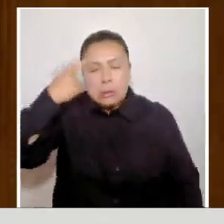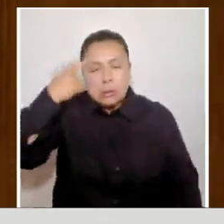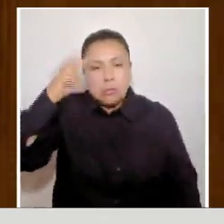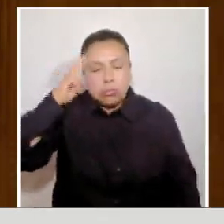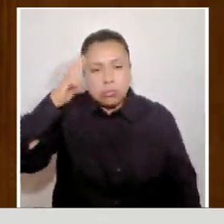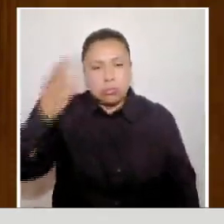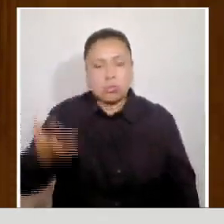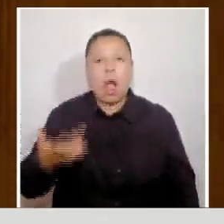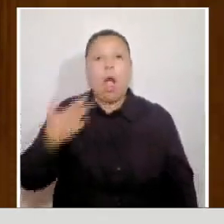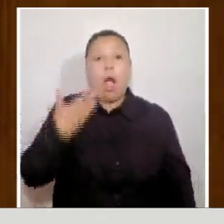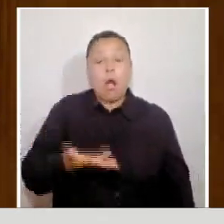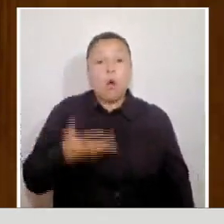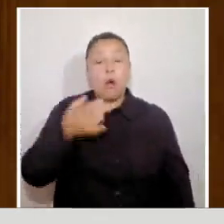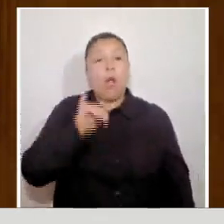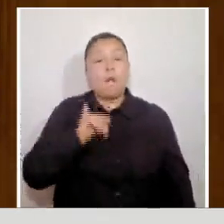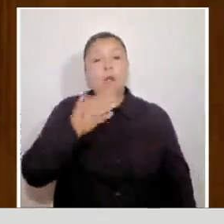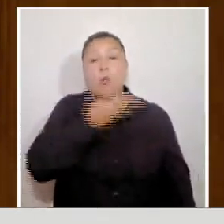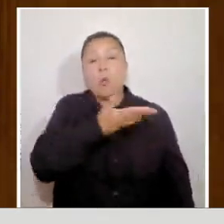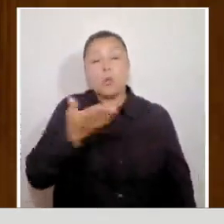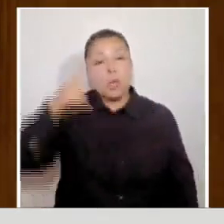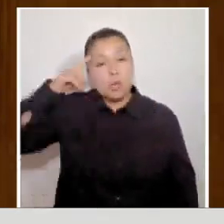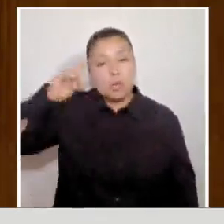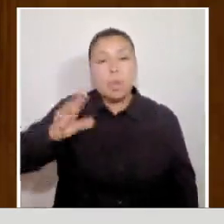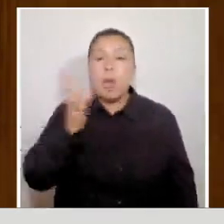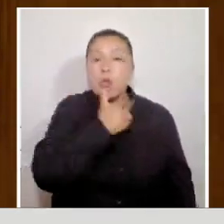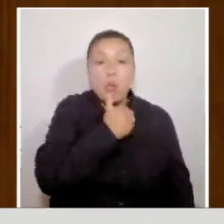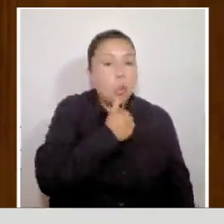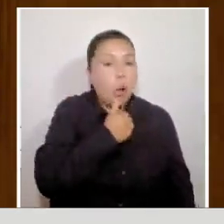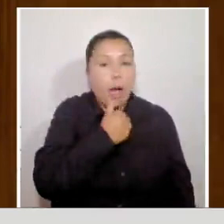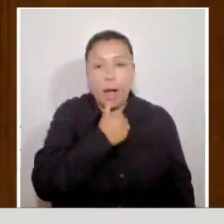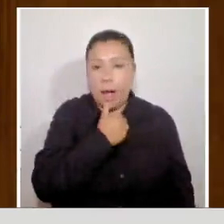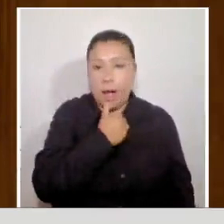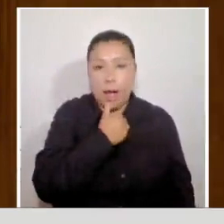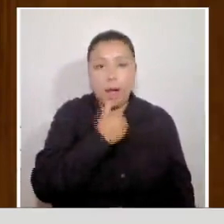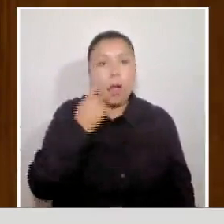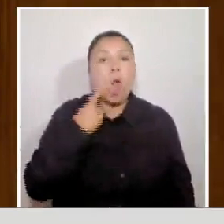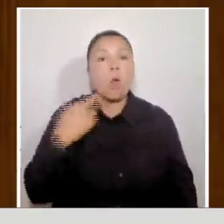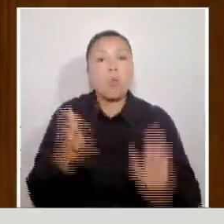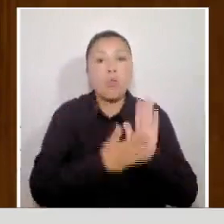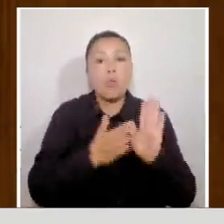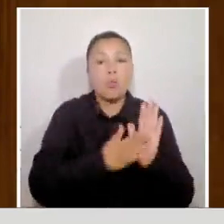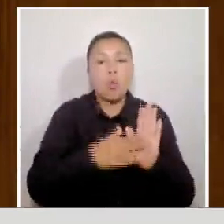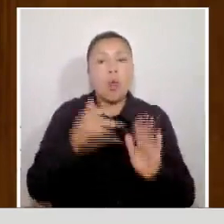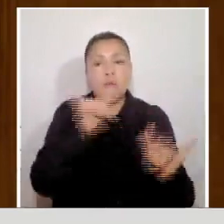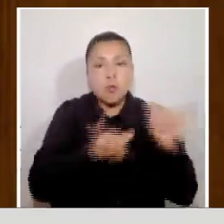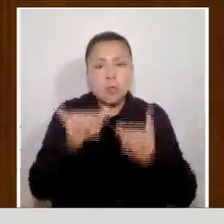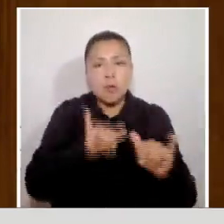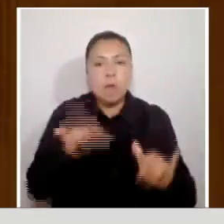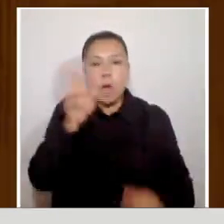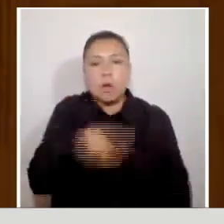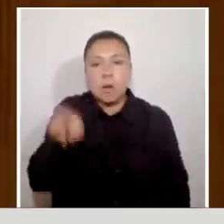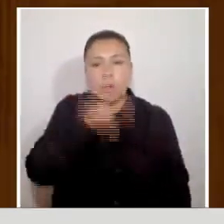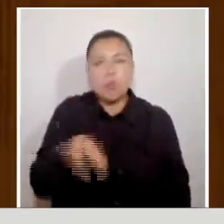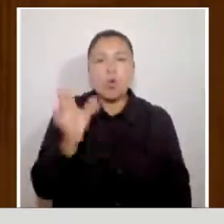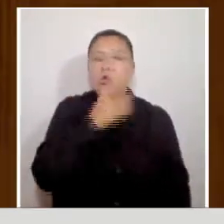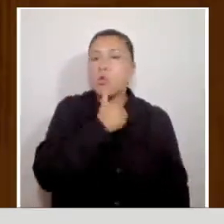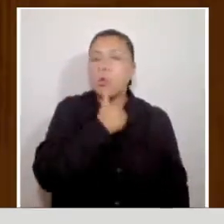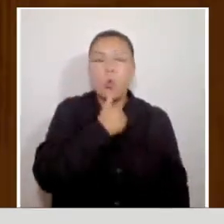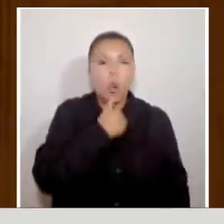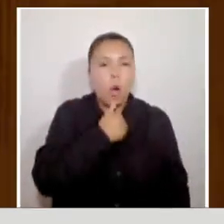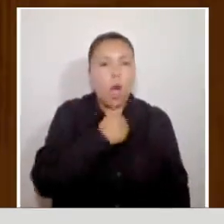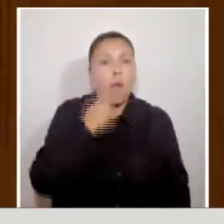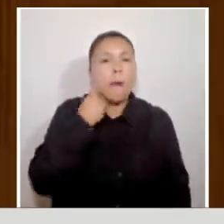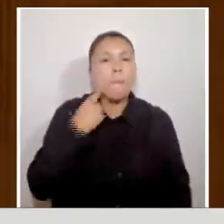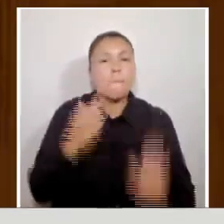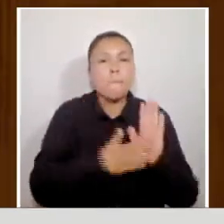bien sepan ustedes que no existe evidencia científica reitero no existe evidencia